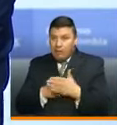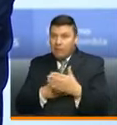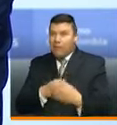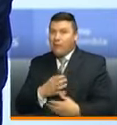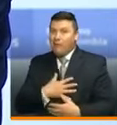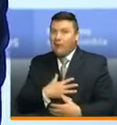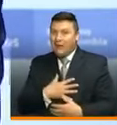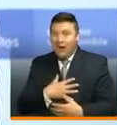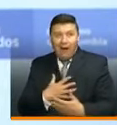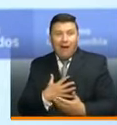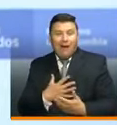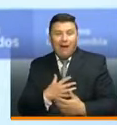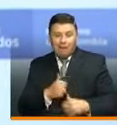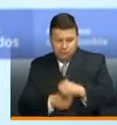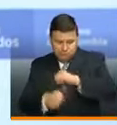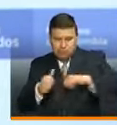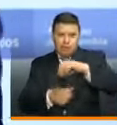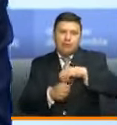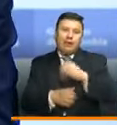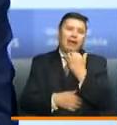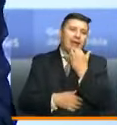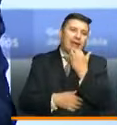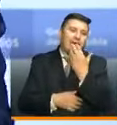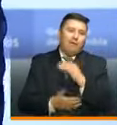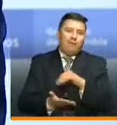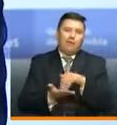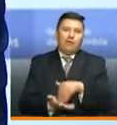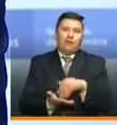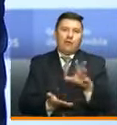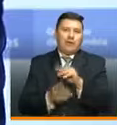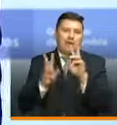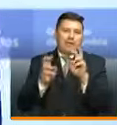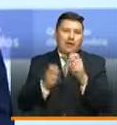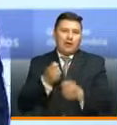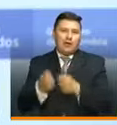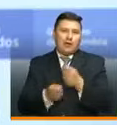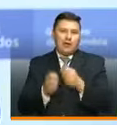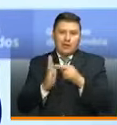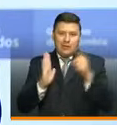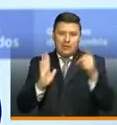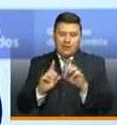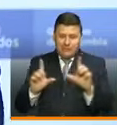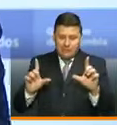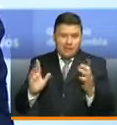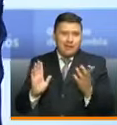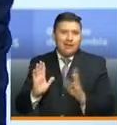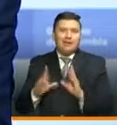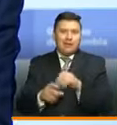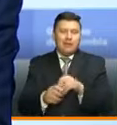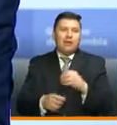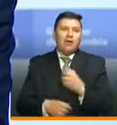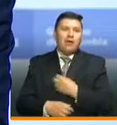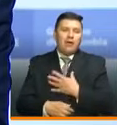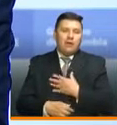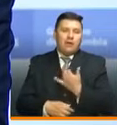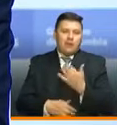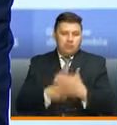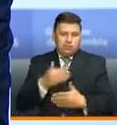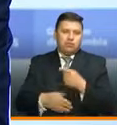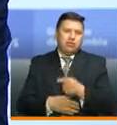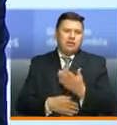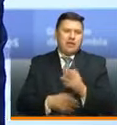oportunidades. Oportunidades como, por ejemplo, fortalecer todo el tema de comercio electrónico. Oportunidades como ha venido